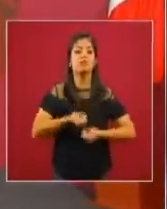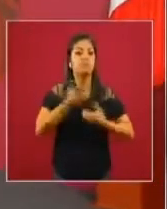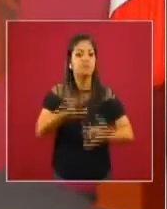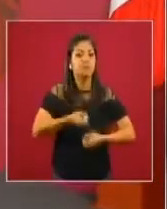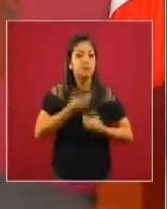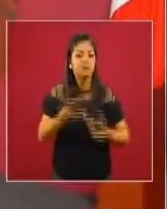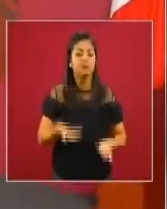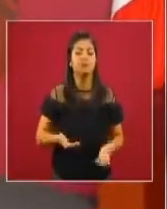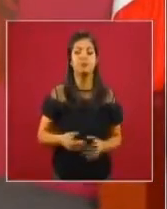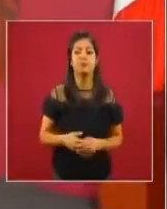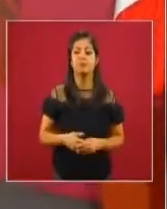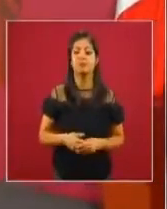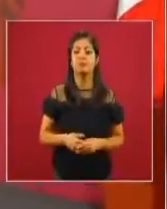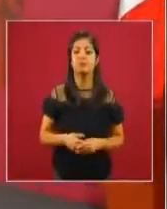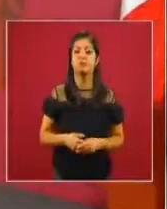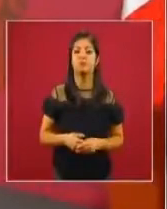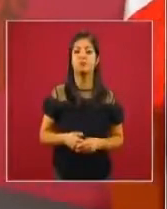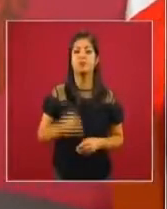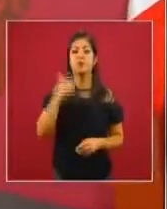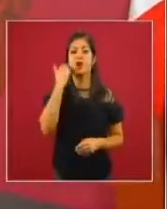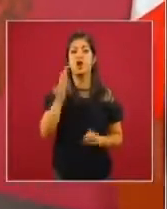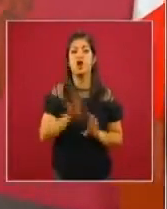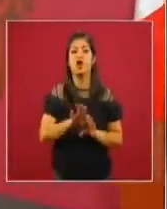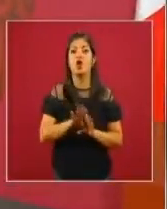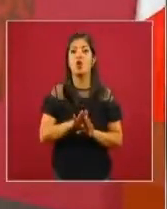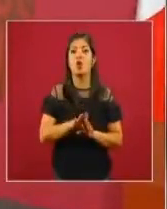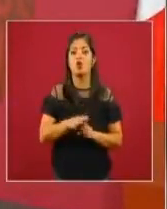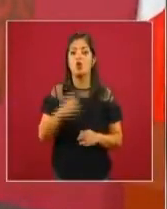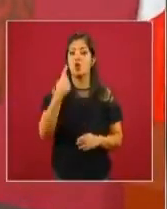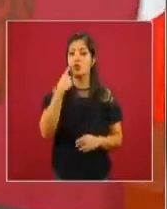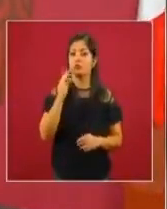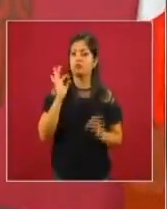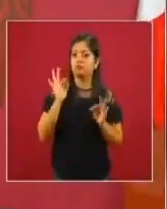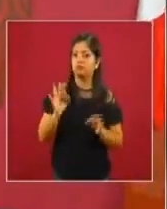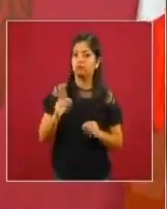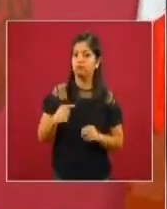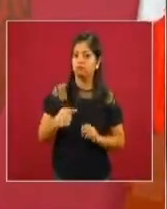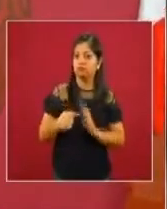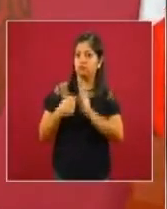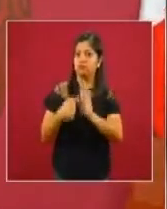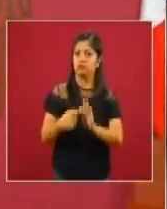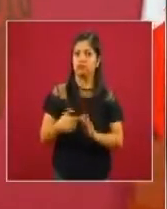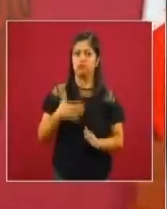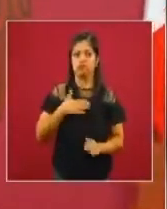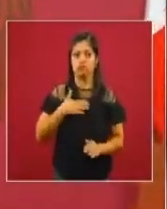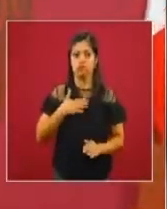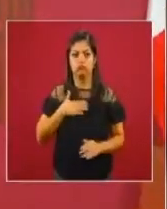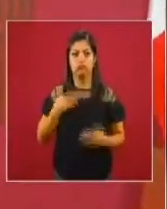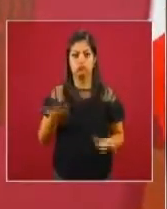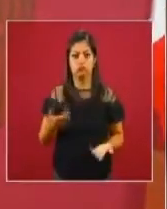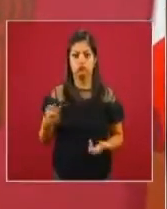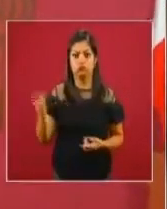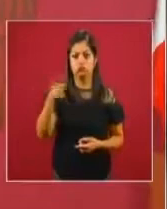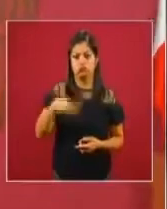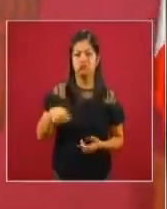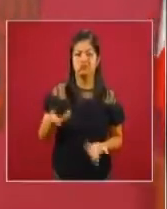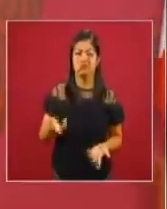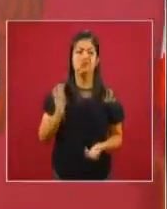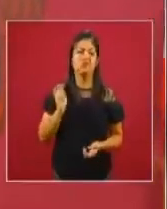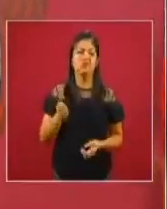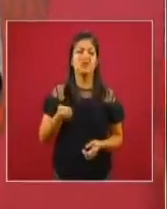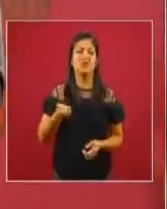esto pueda caminar en una sola dirección. ¿Por qué estamos, como lo describe muy bien Blanca, cada vez más